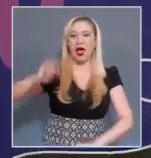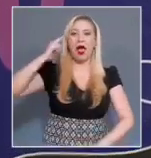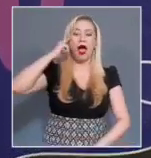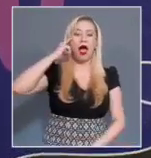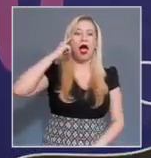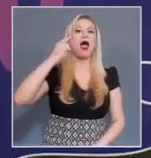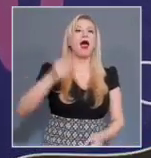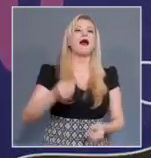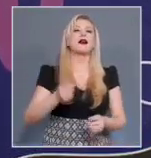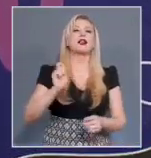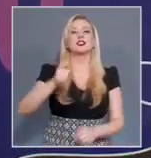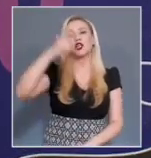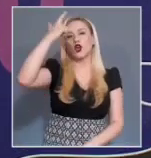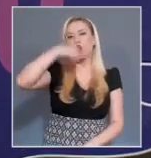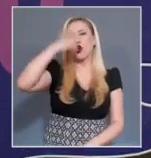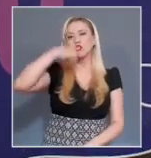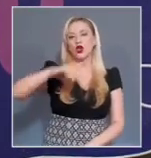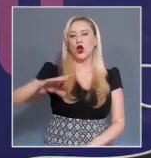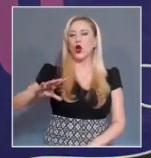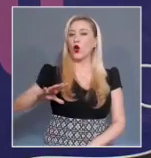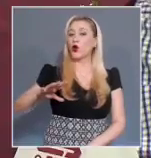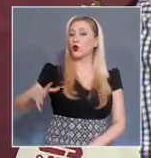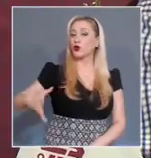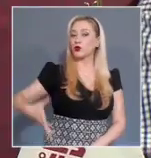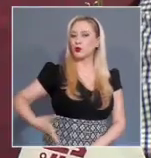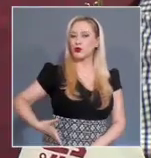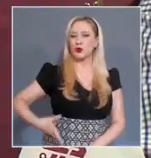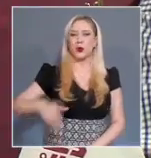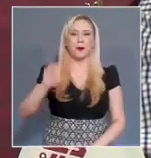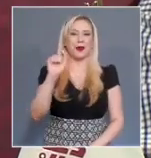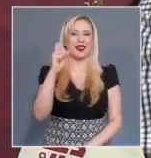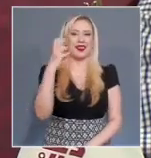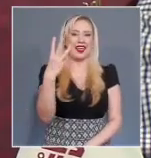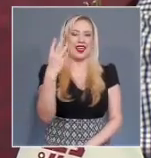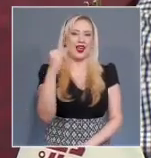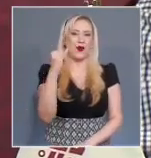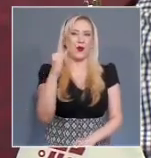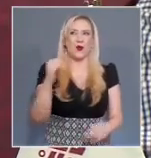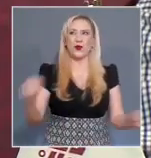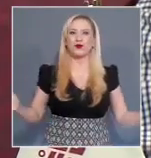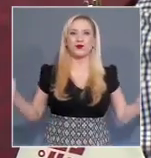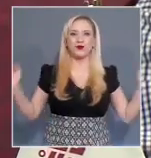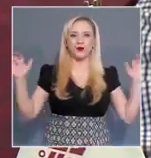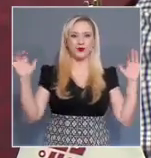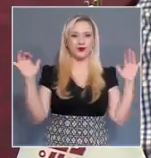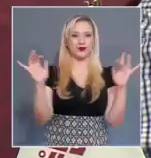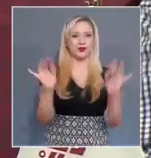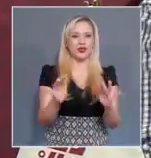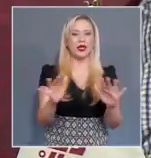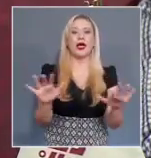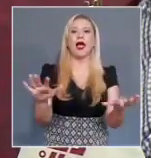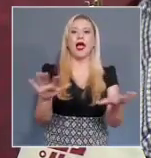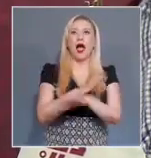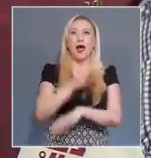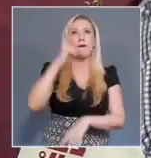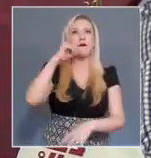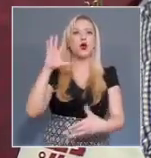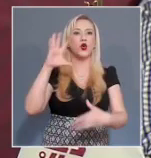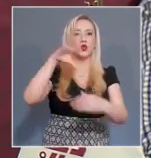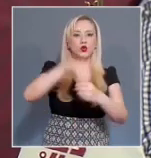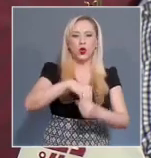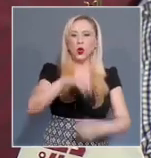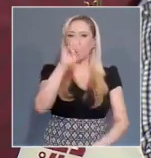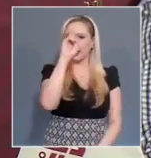Orgullo, que se llevará a cabo el 23 de junio. De ese cambio, esa inclusión, la tolerancia, el respeto,